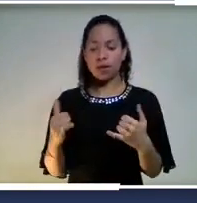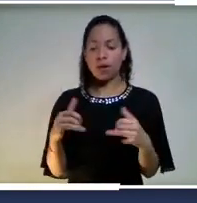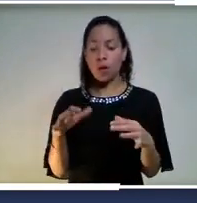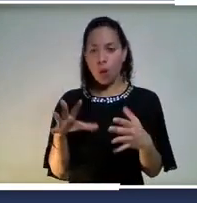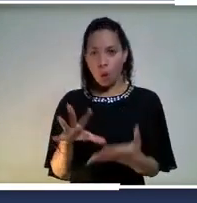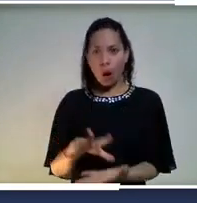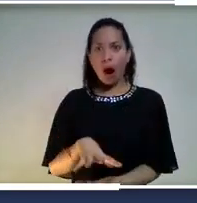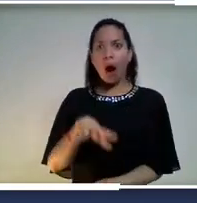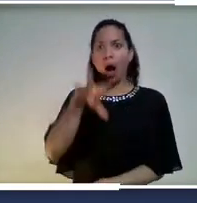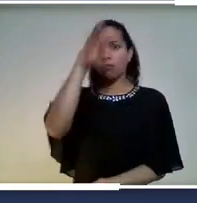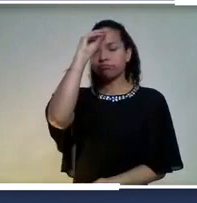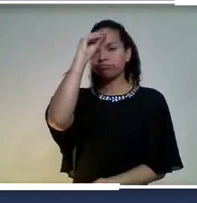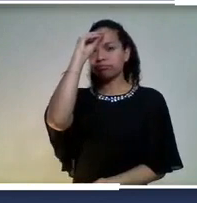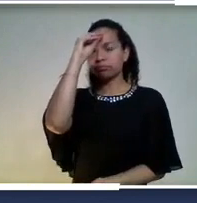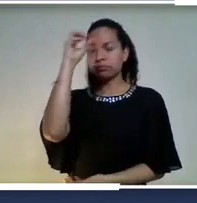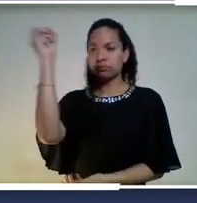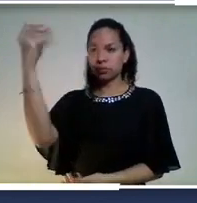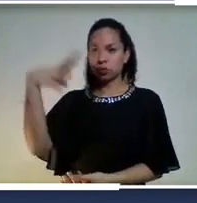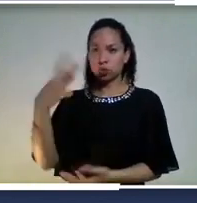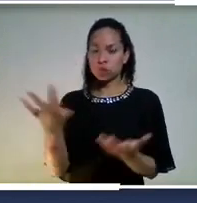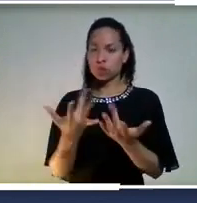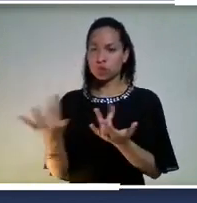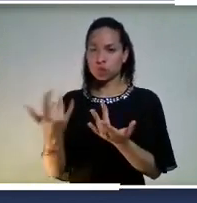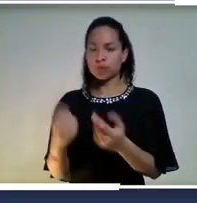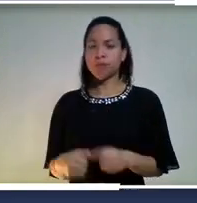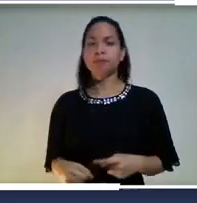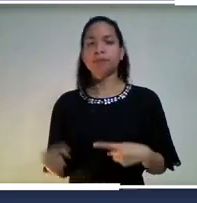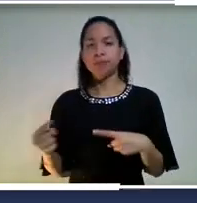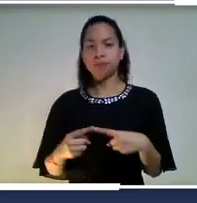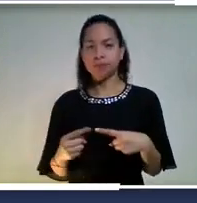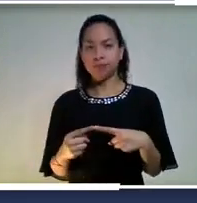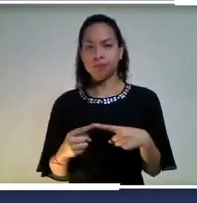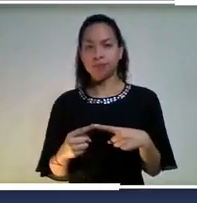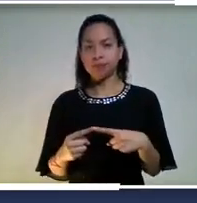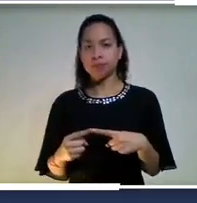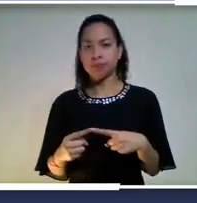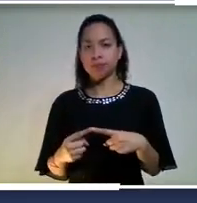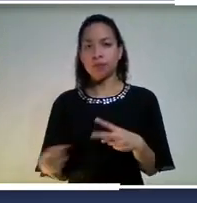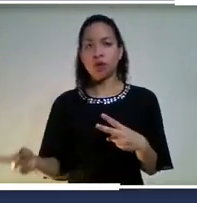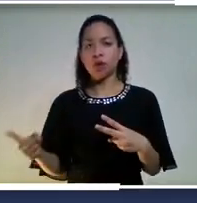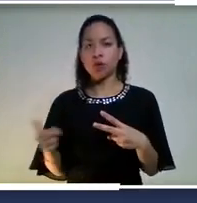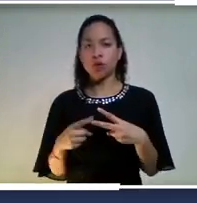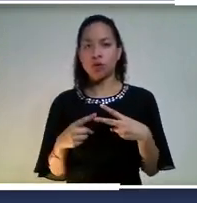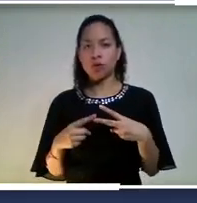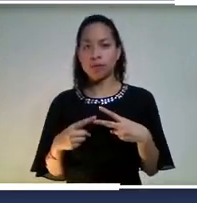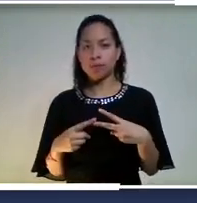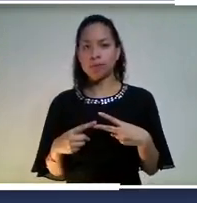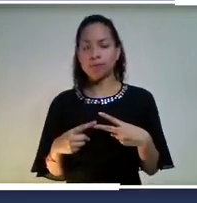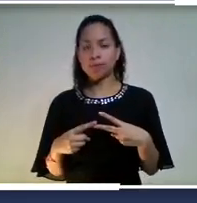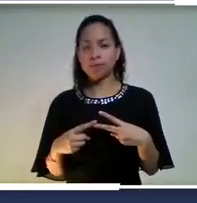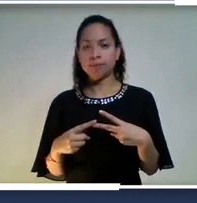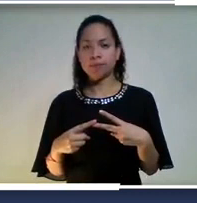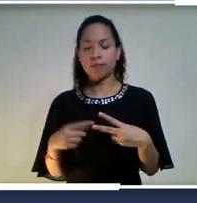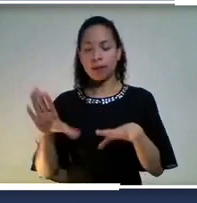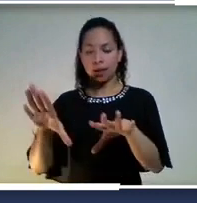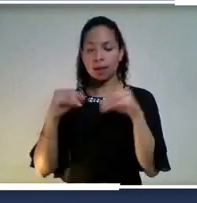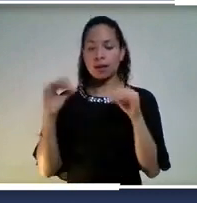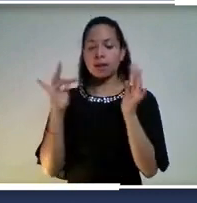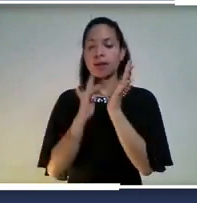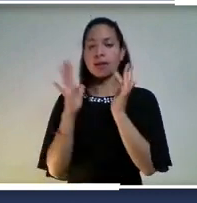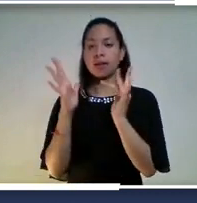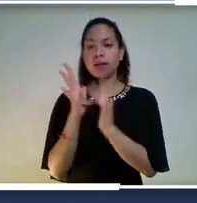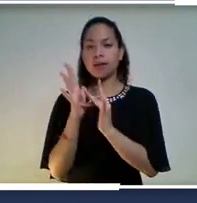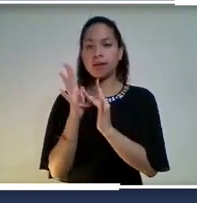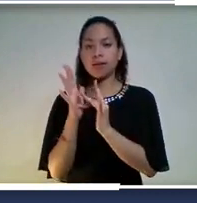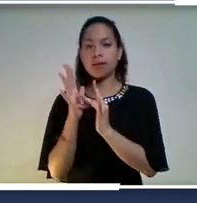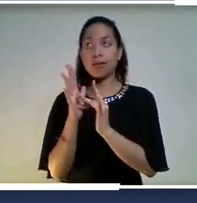cierto marcas y frente a número 1 ponencia aceptó número 2 aceptó jesús quién es la resurrección y la